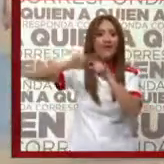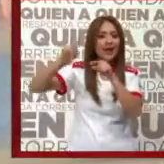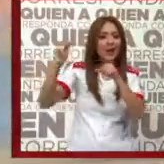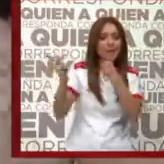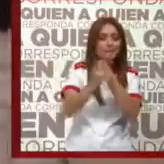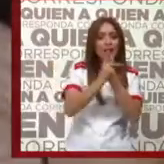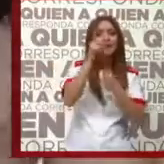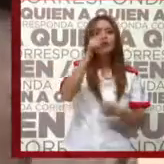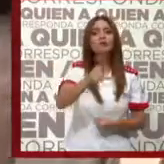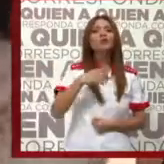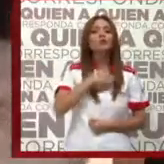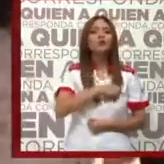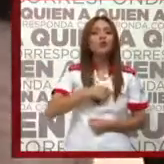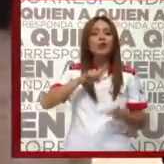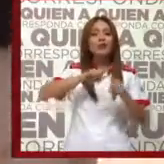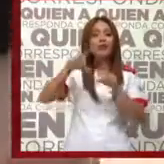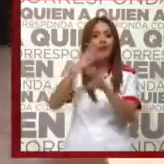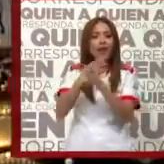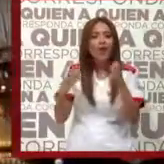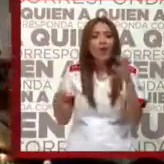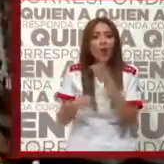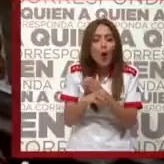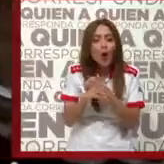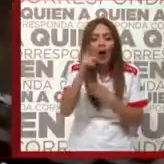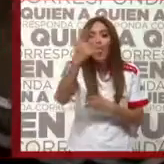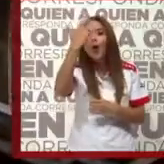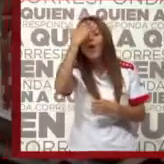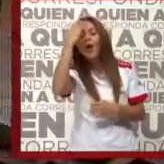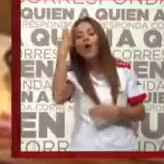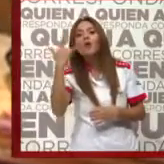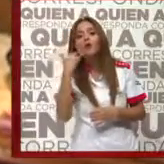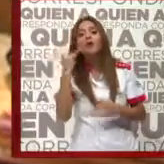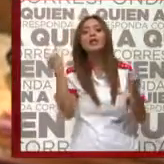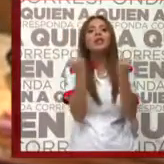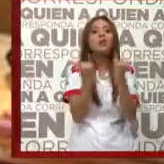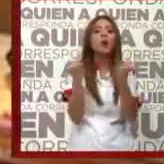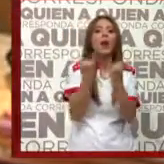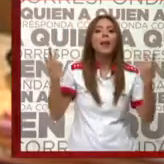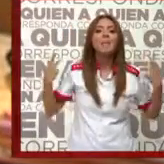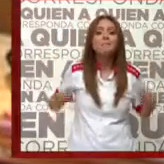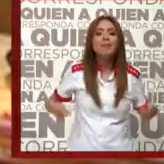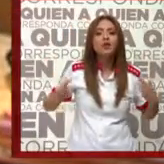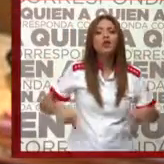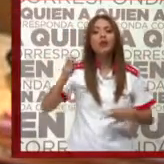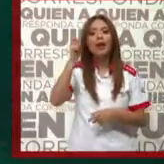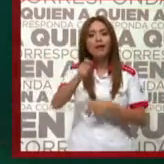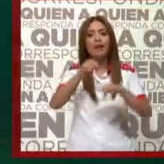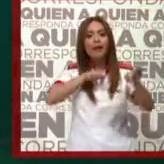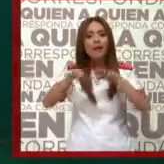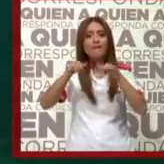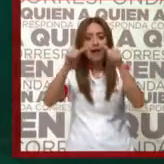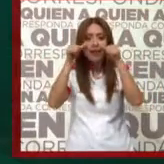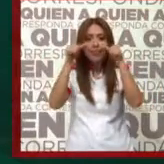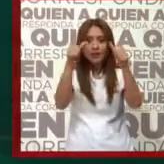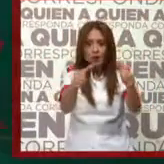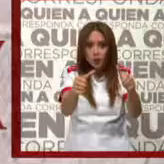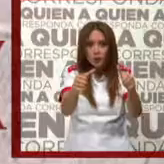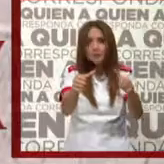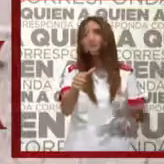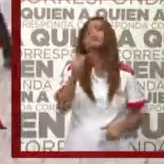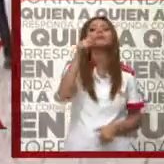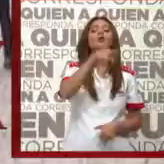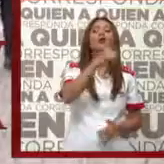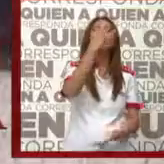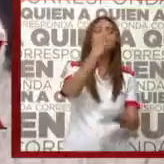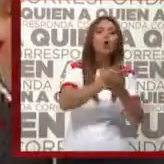disfrutando de todos sus atractivos y desde luego apreciando la calidez que ofrecen los prestadores de servicios por eso no es